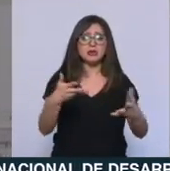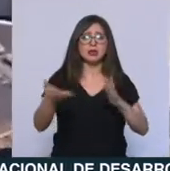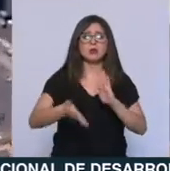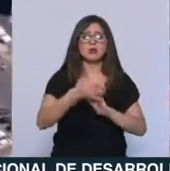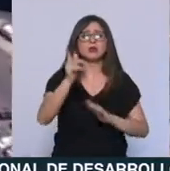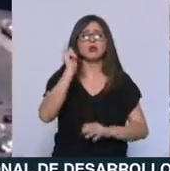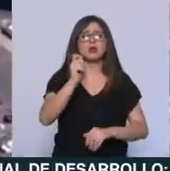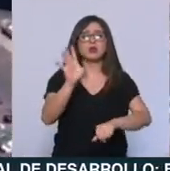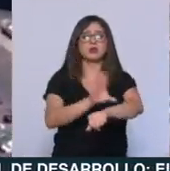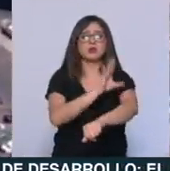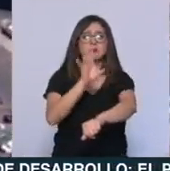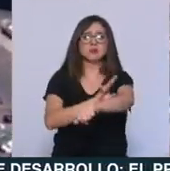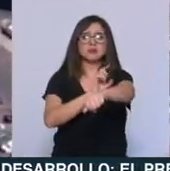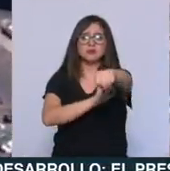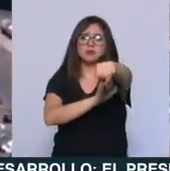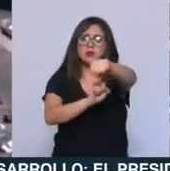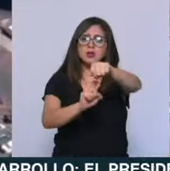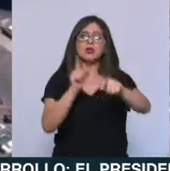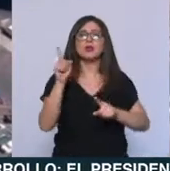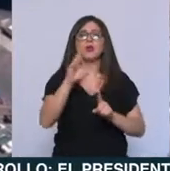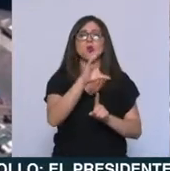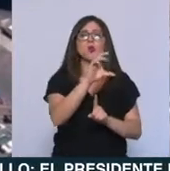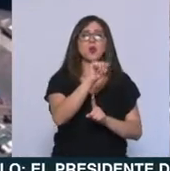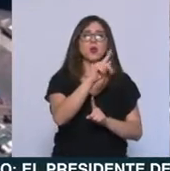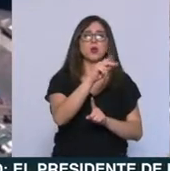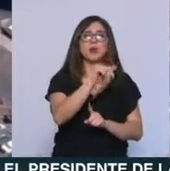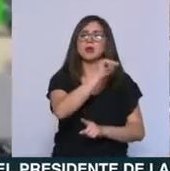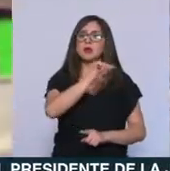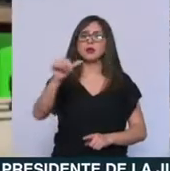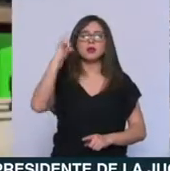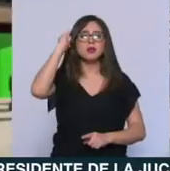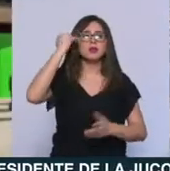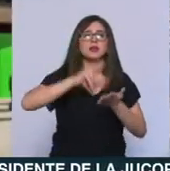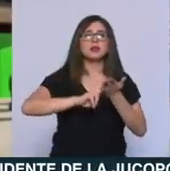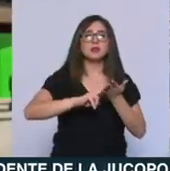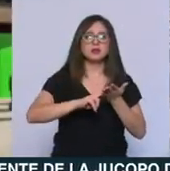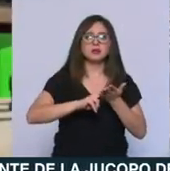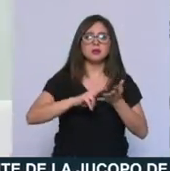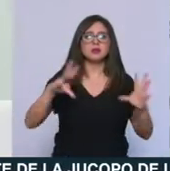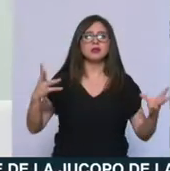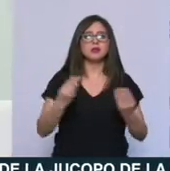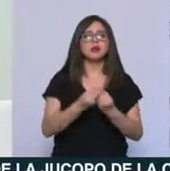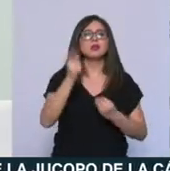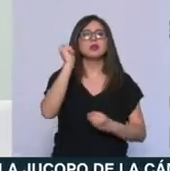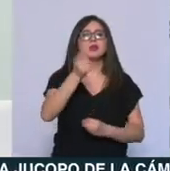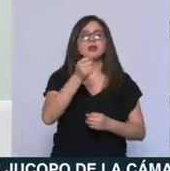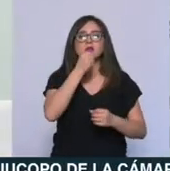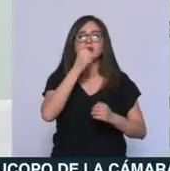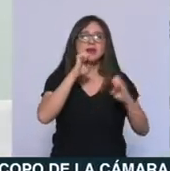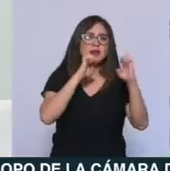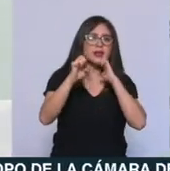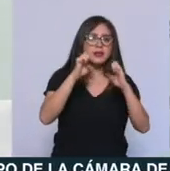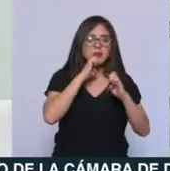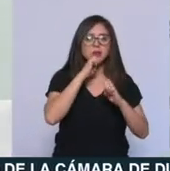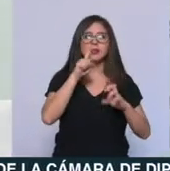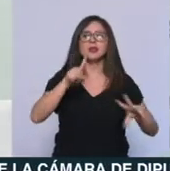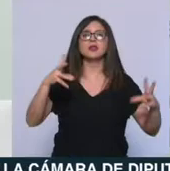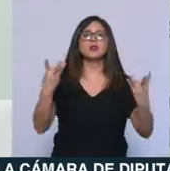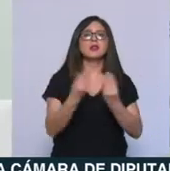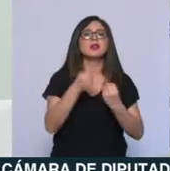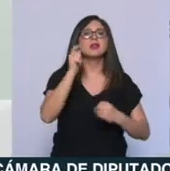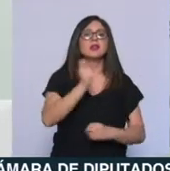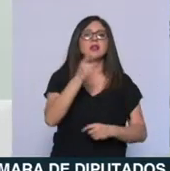del cablebús, que irá de Cuautepec a Indios Verdes. En conferencia de prensa, habló sobre la importancia que tiene este